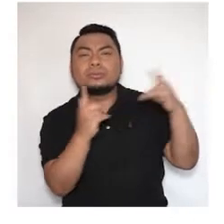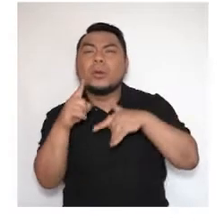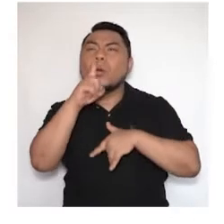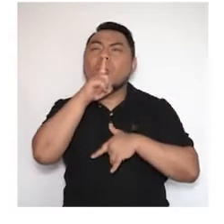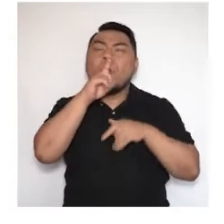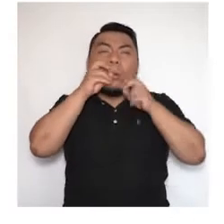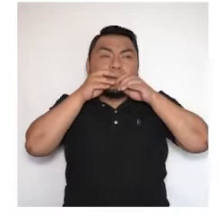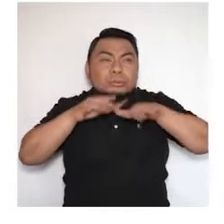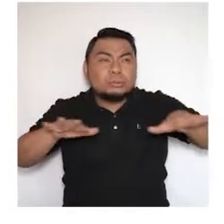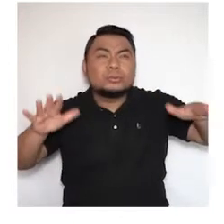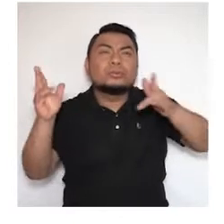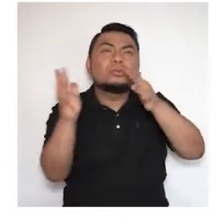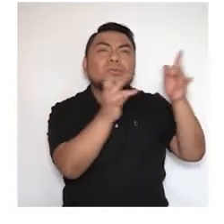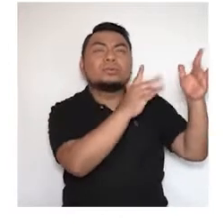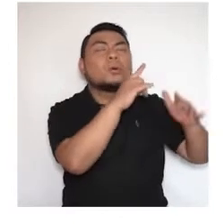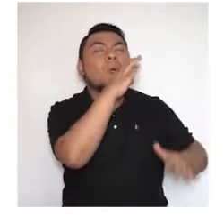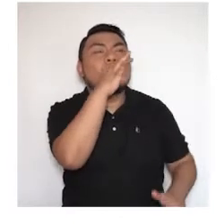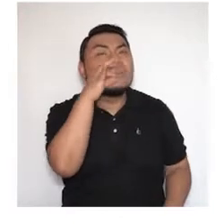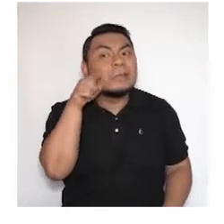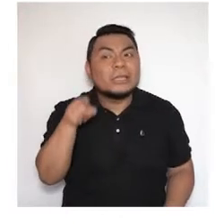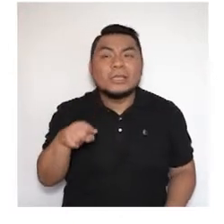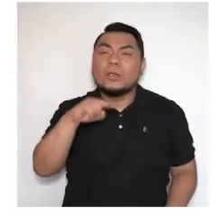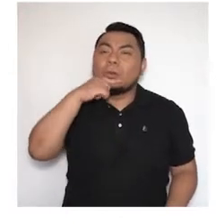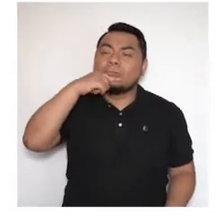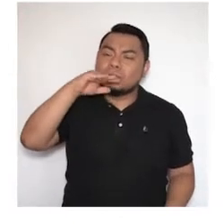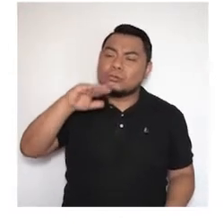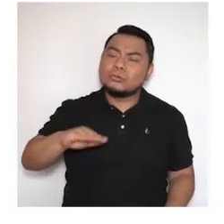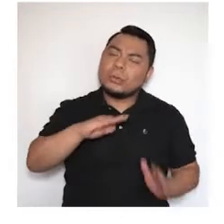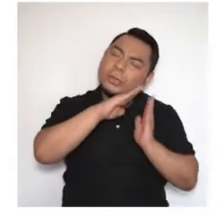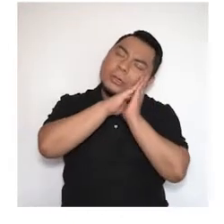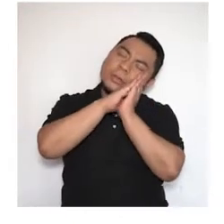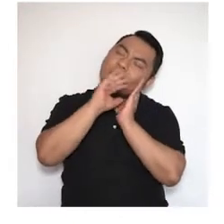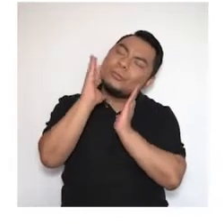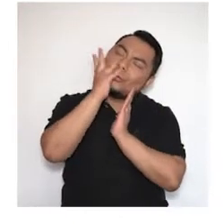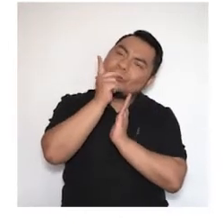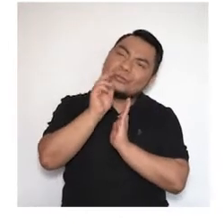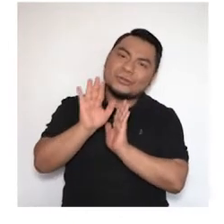de soplar, que la niña linda dormida está.